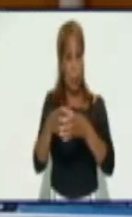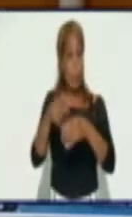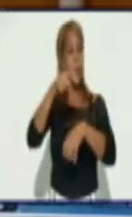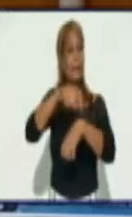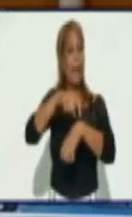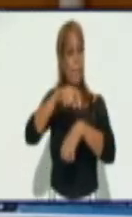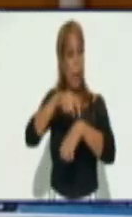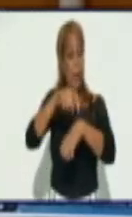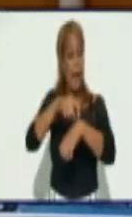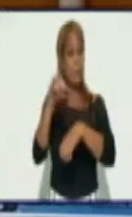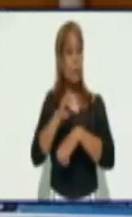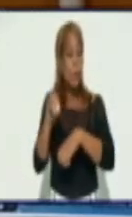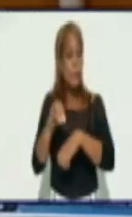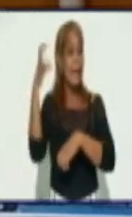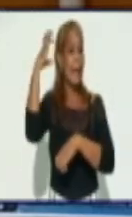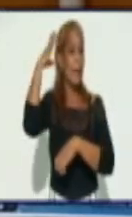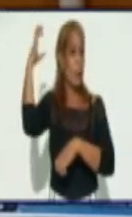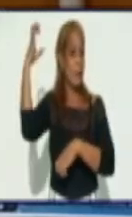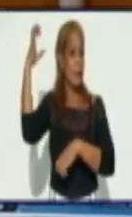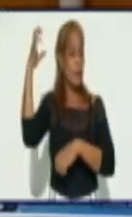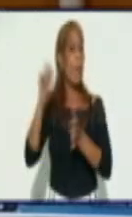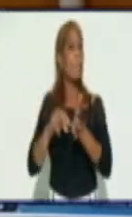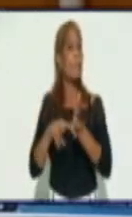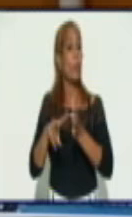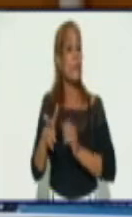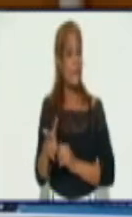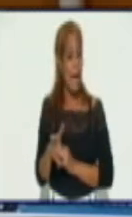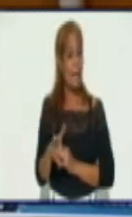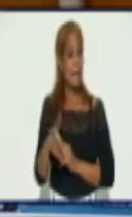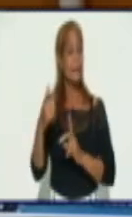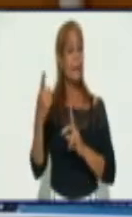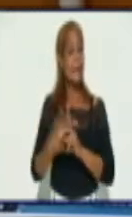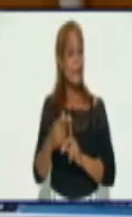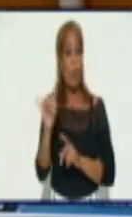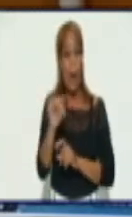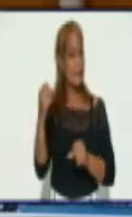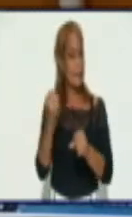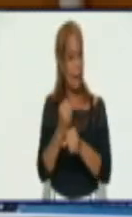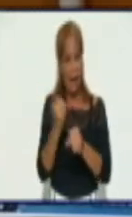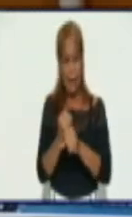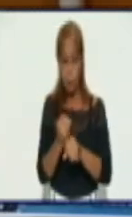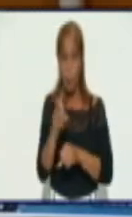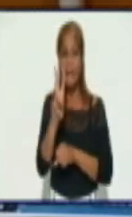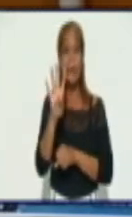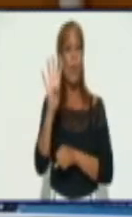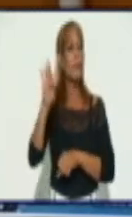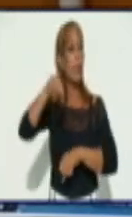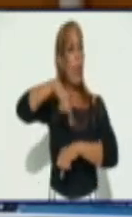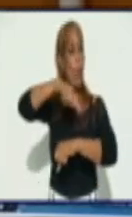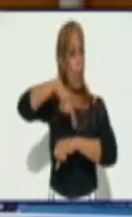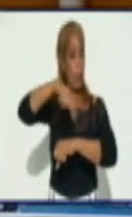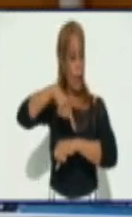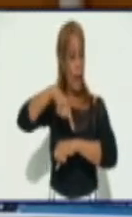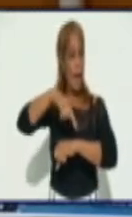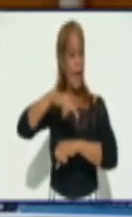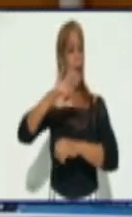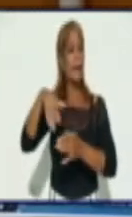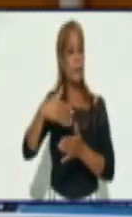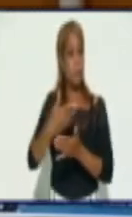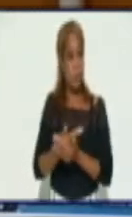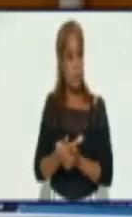radica en el gobierno provincial y que tiene vitalidad 24 horas entonces que de la economía